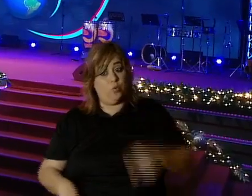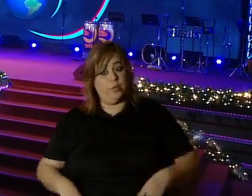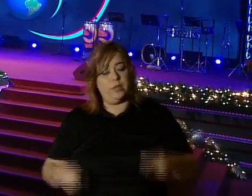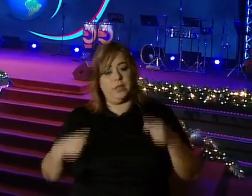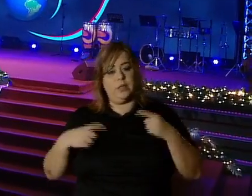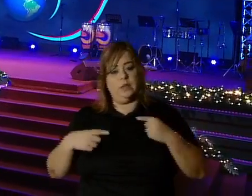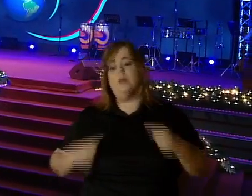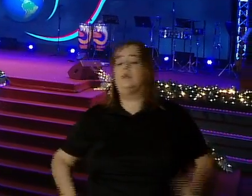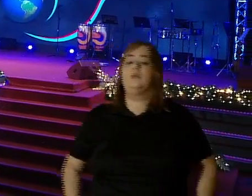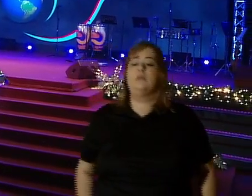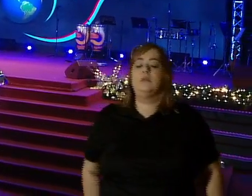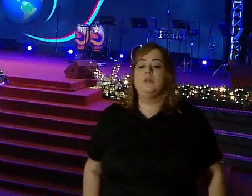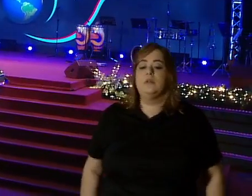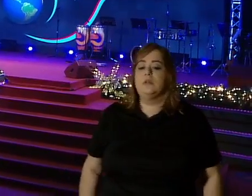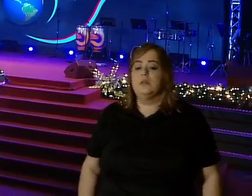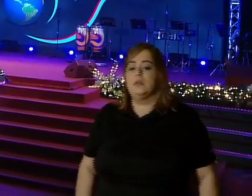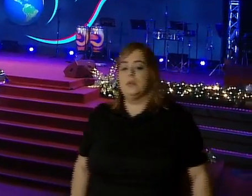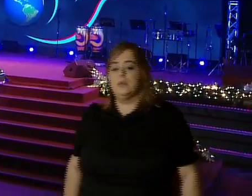Sherama.